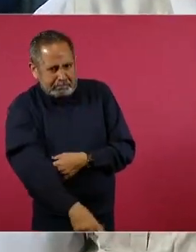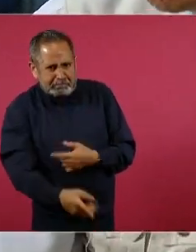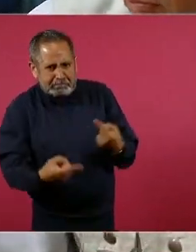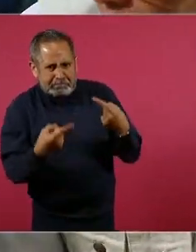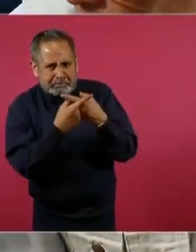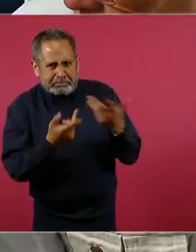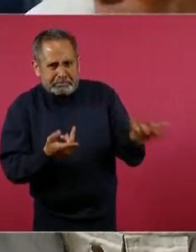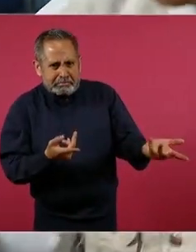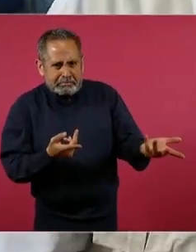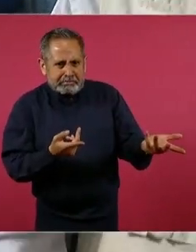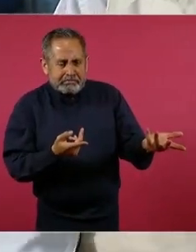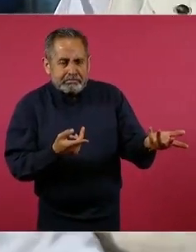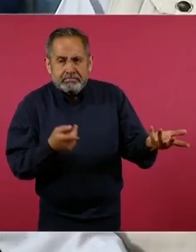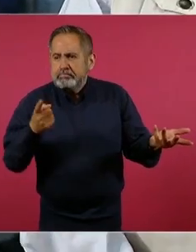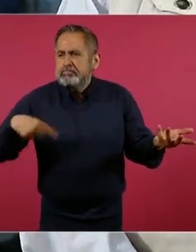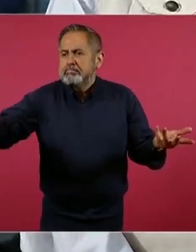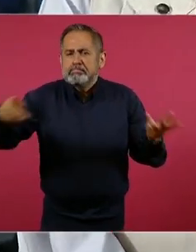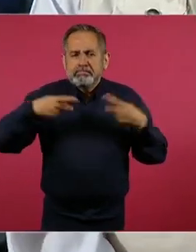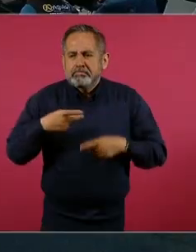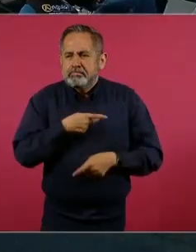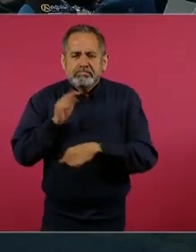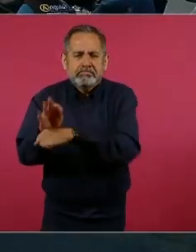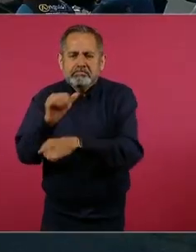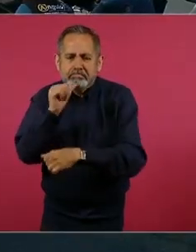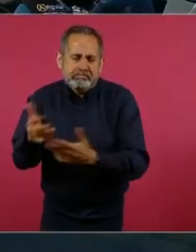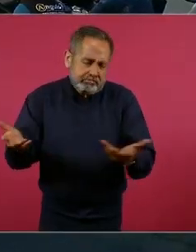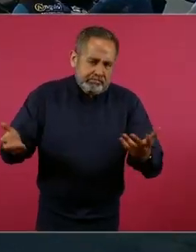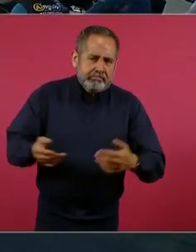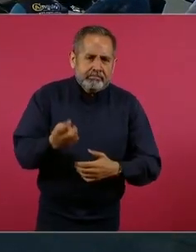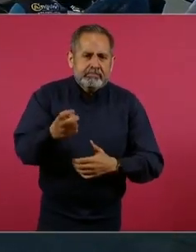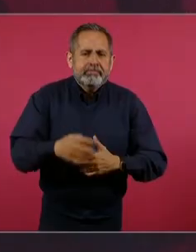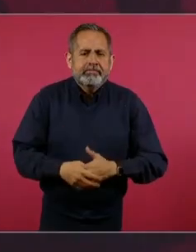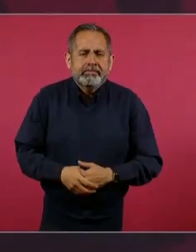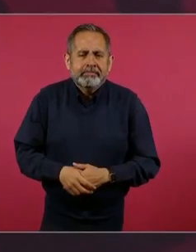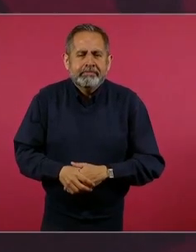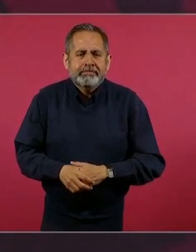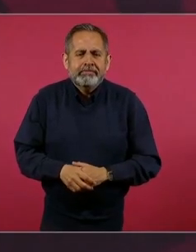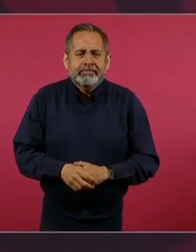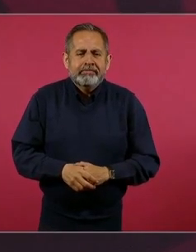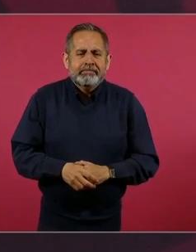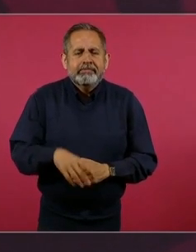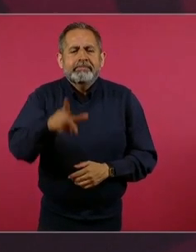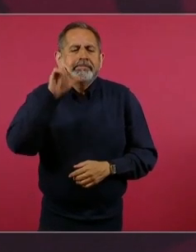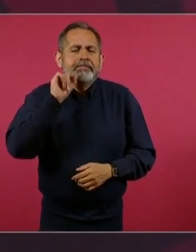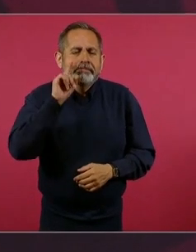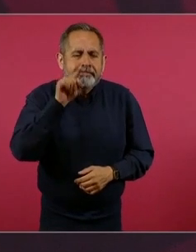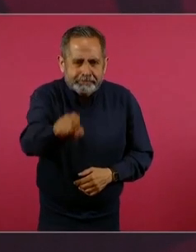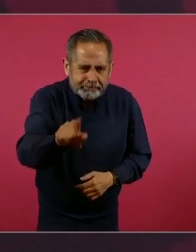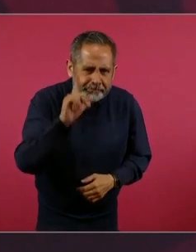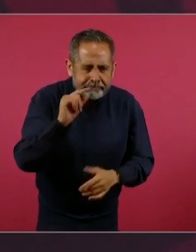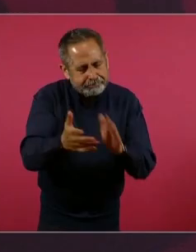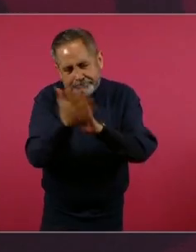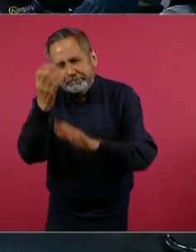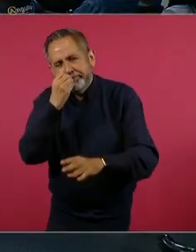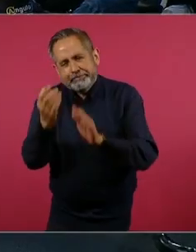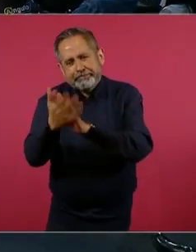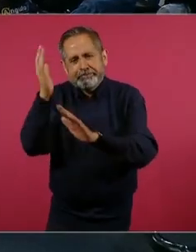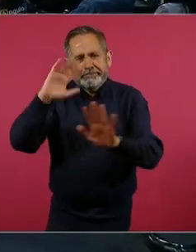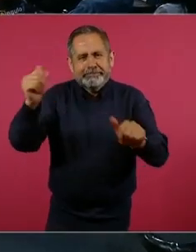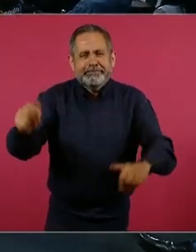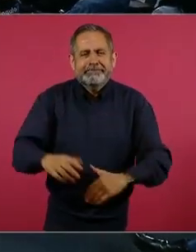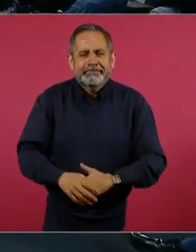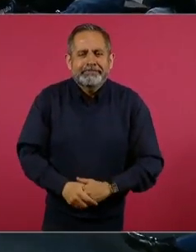a la gente pues pobre, ¿no? Sí, sí, pero mañana vámonos al desayuno.